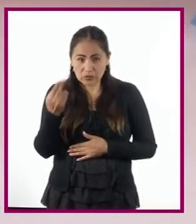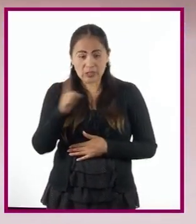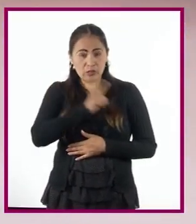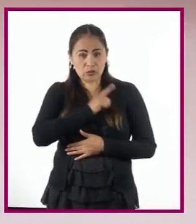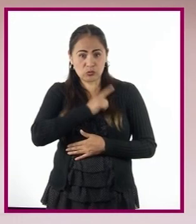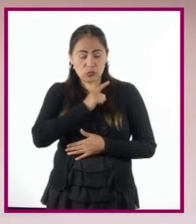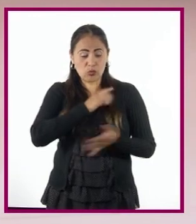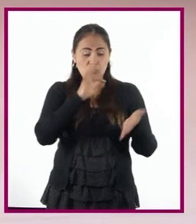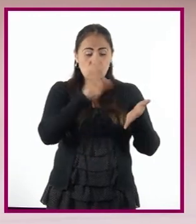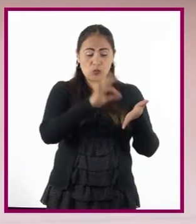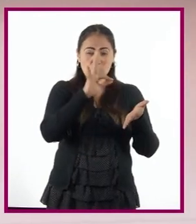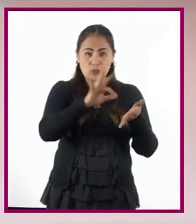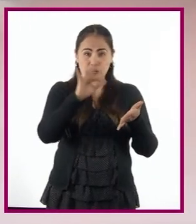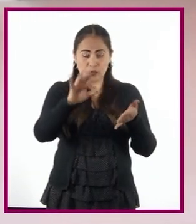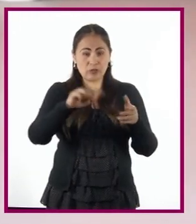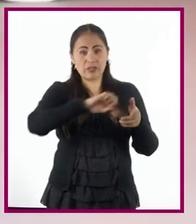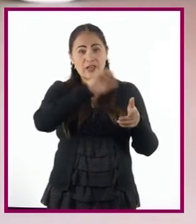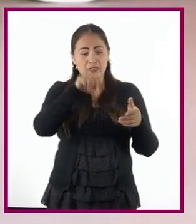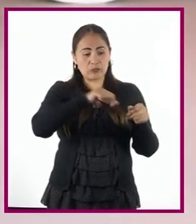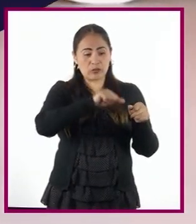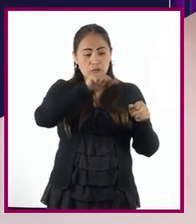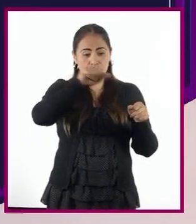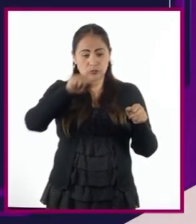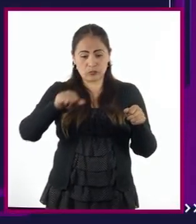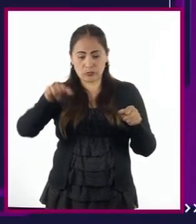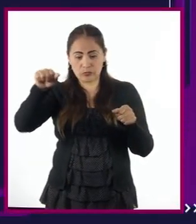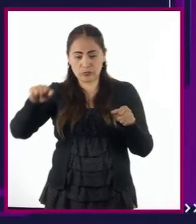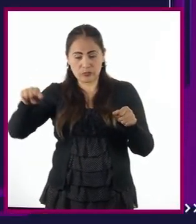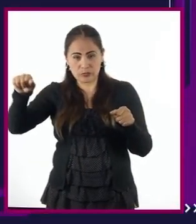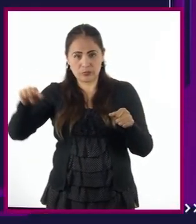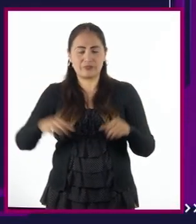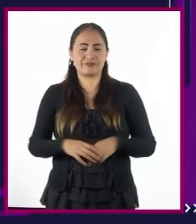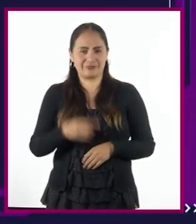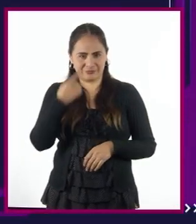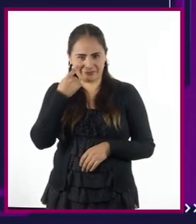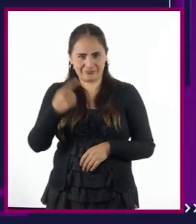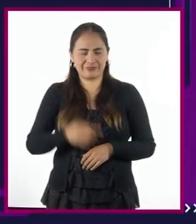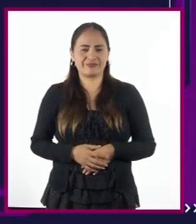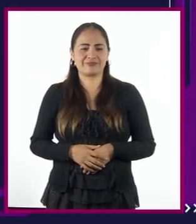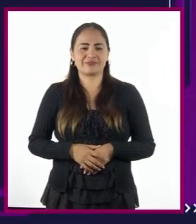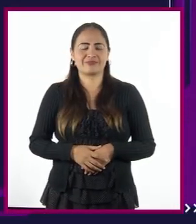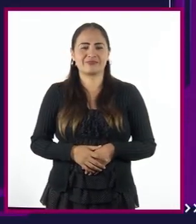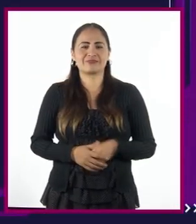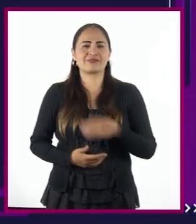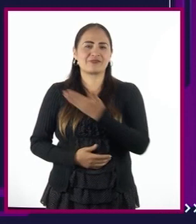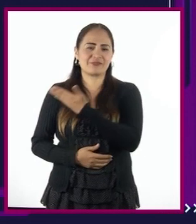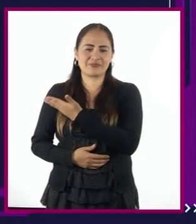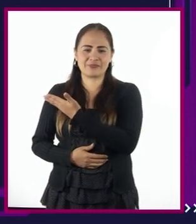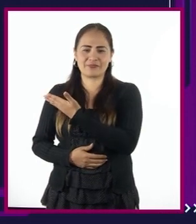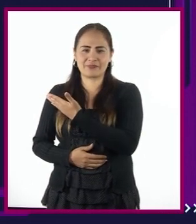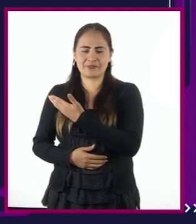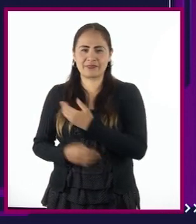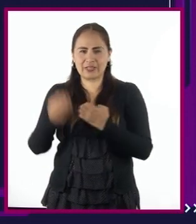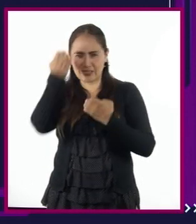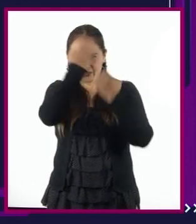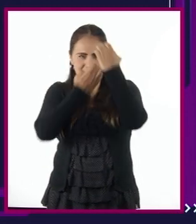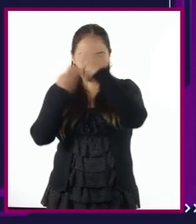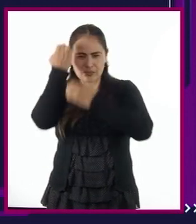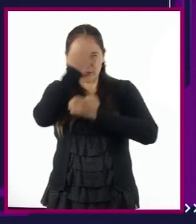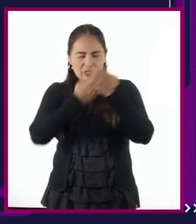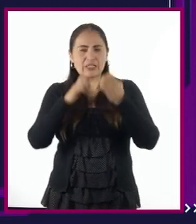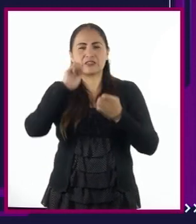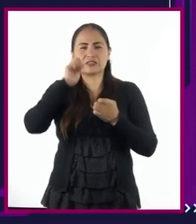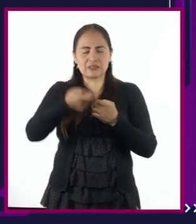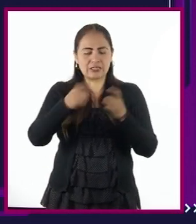gráfica de líneas? Veamos un ejemplo más. Observen la siguiente gráfica que representa la